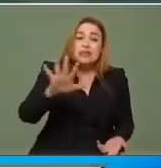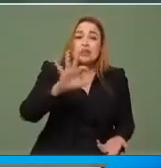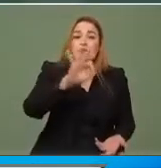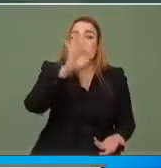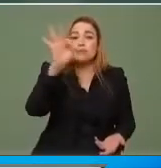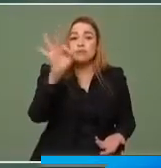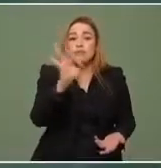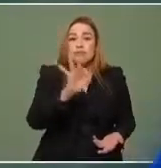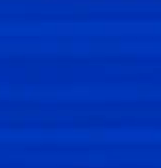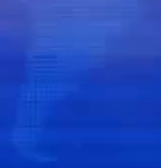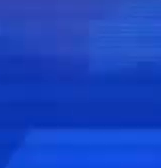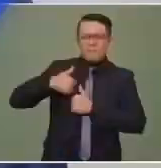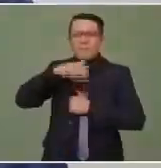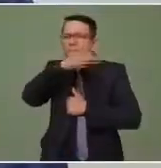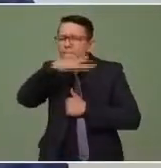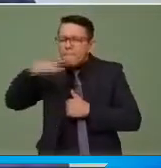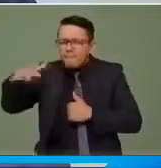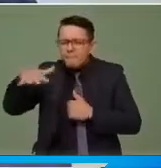extremadamente peligroso.